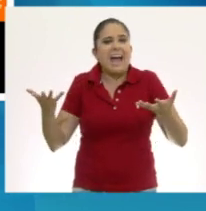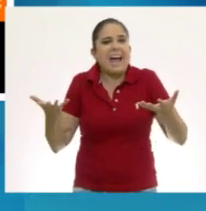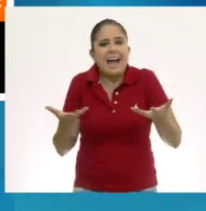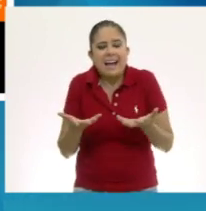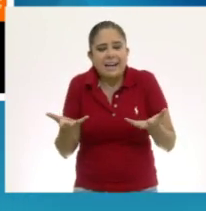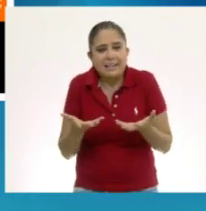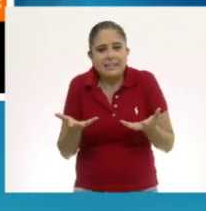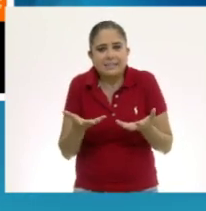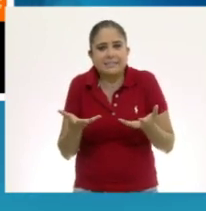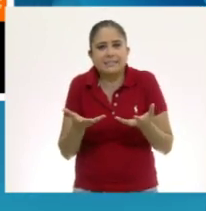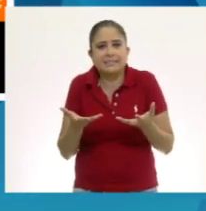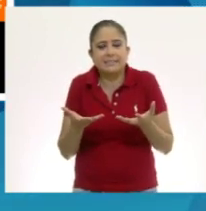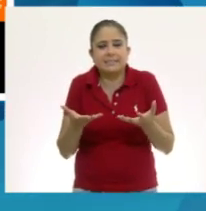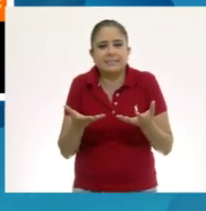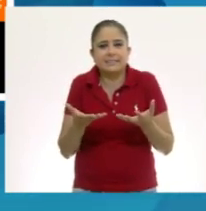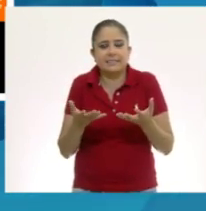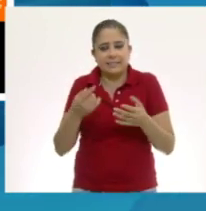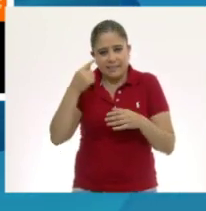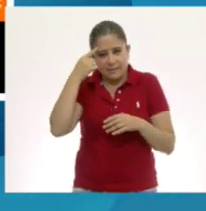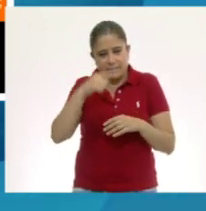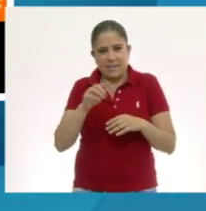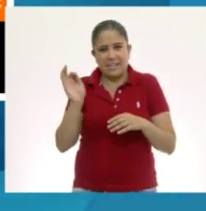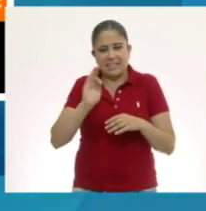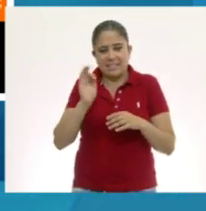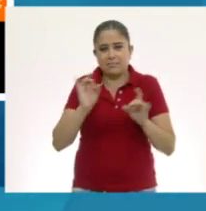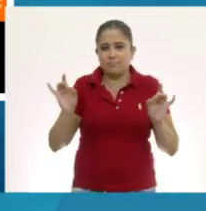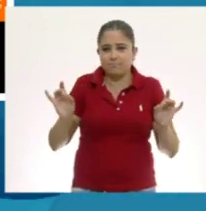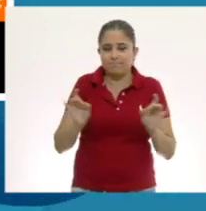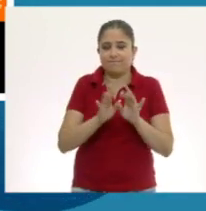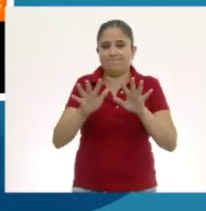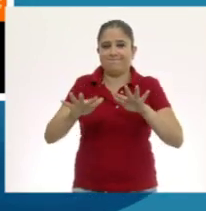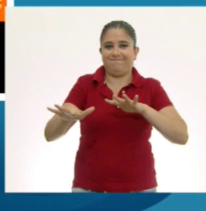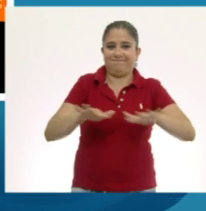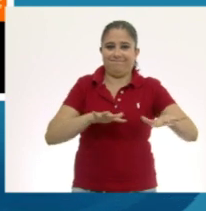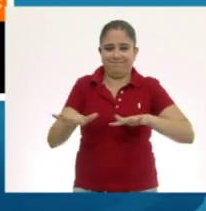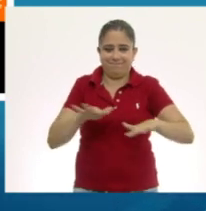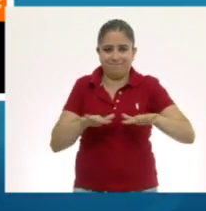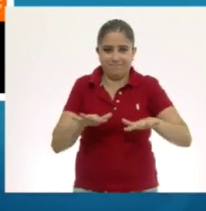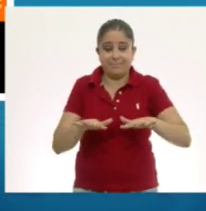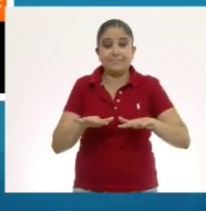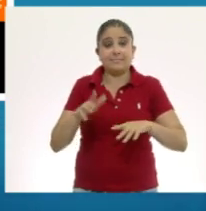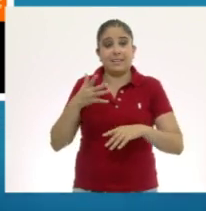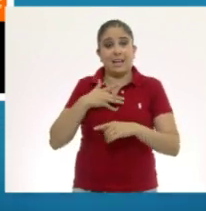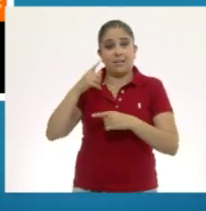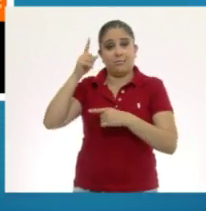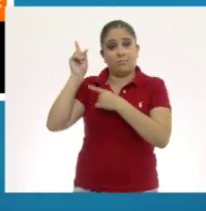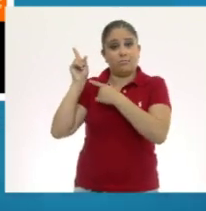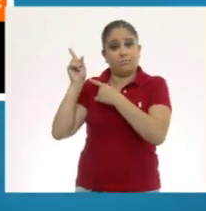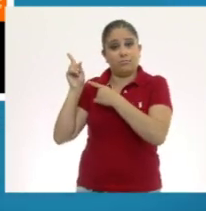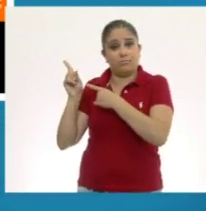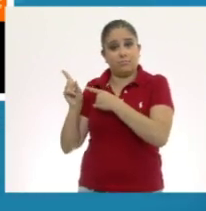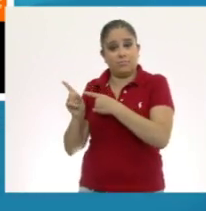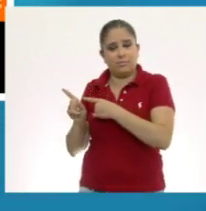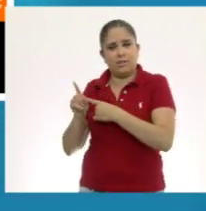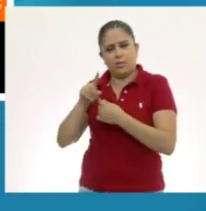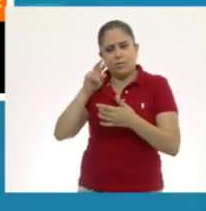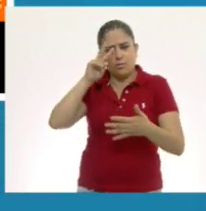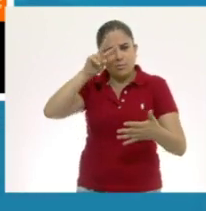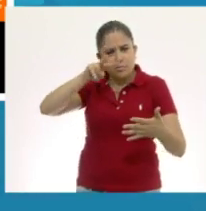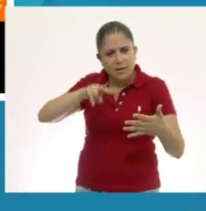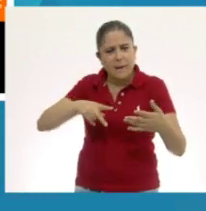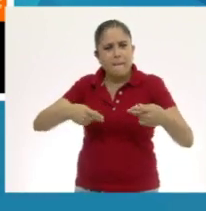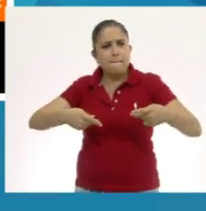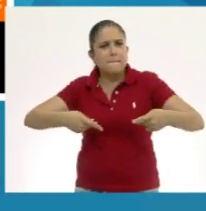para en el caso en que se pueda dar un sismo. Y ahí viene, lo pueden ver con calma, prepárate,